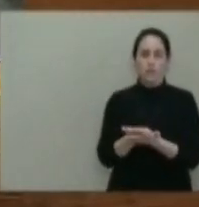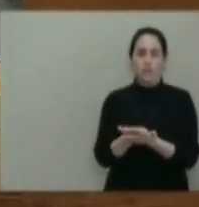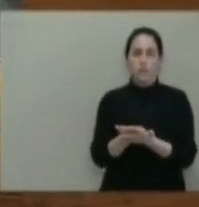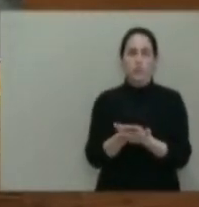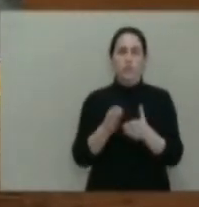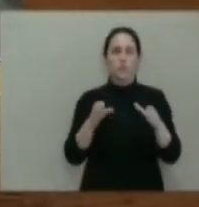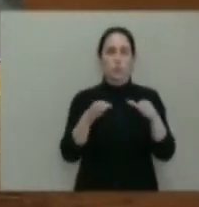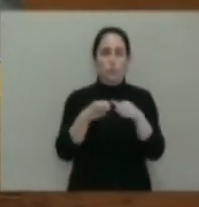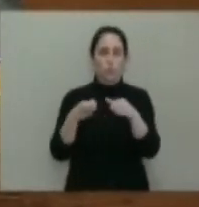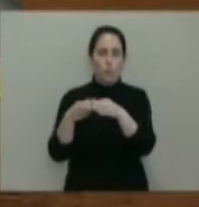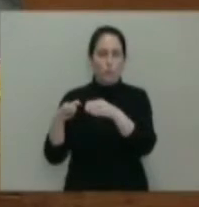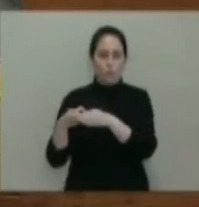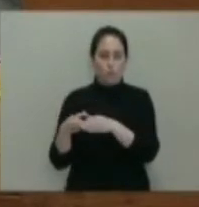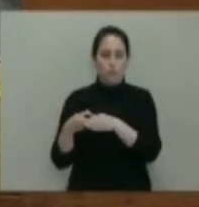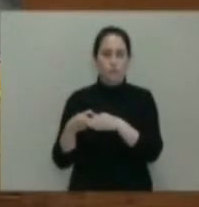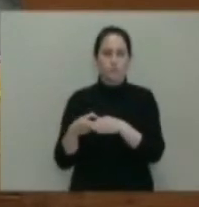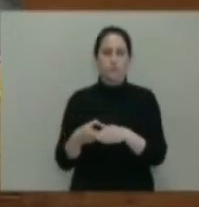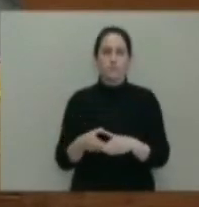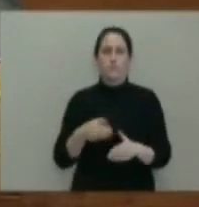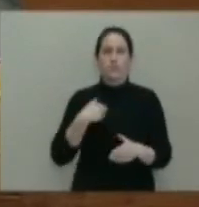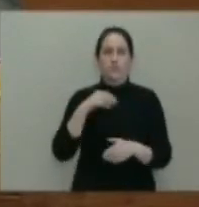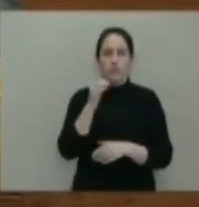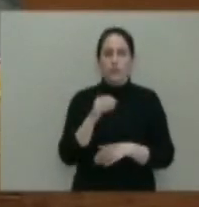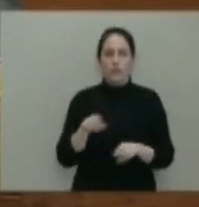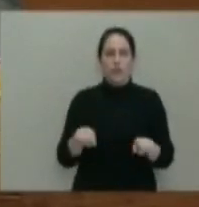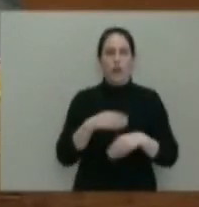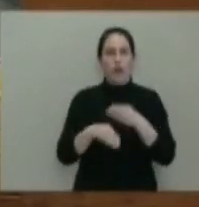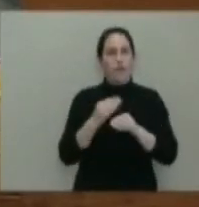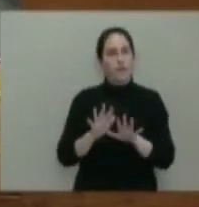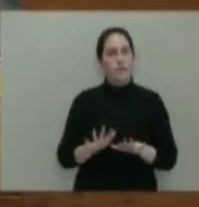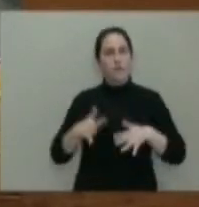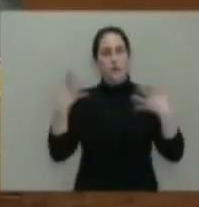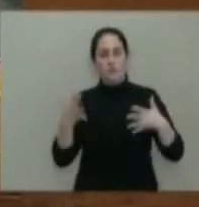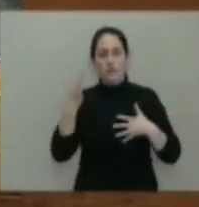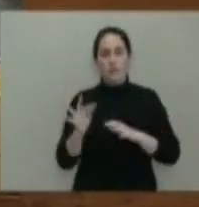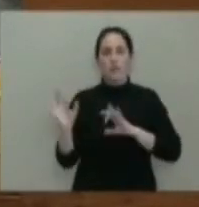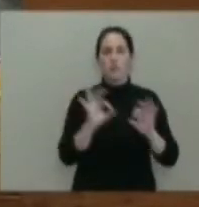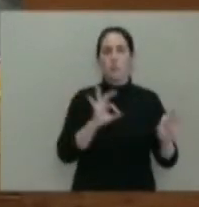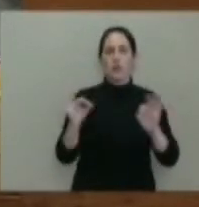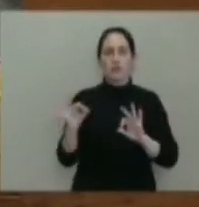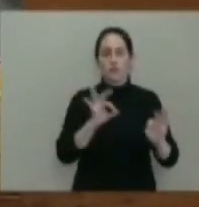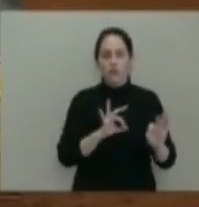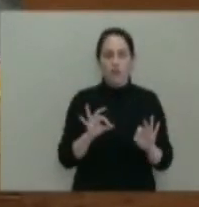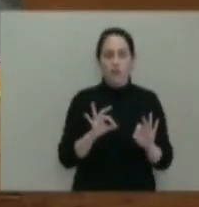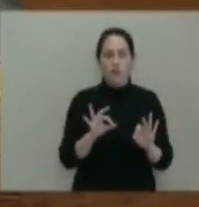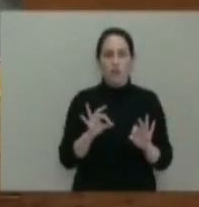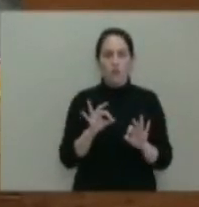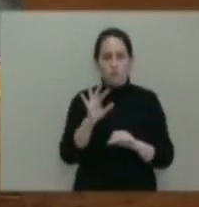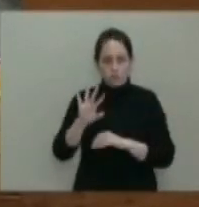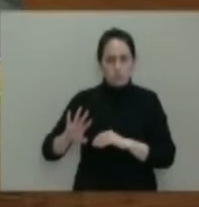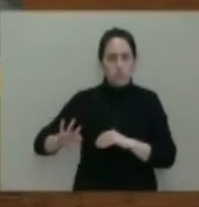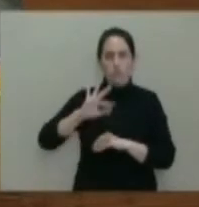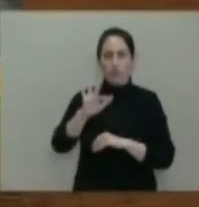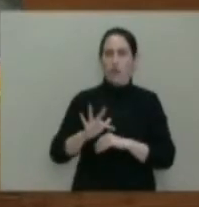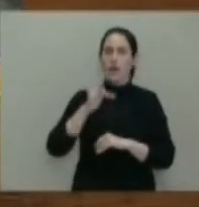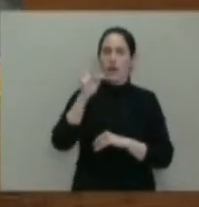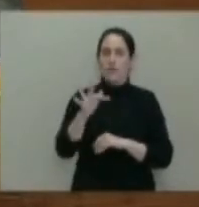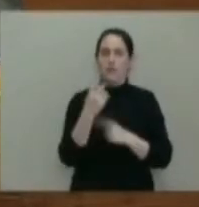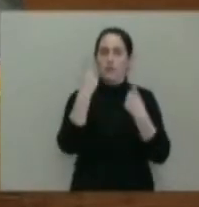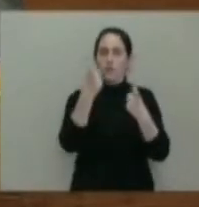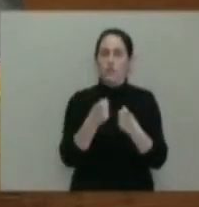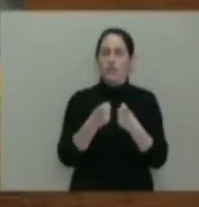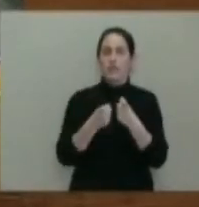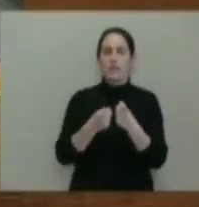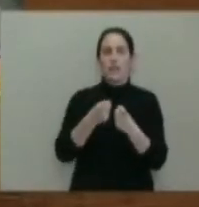distintos grupos. La improvisación y la falta de planificación, unidas a la falta de instrumentos de seguimiento y